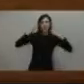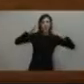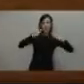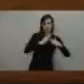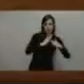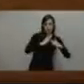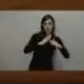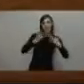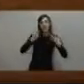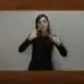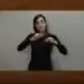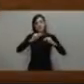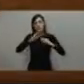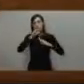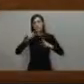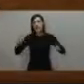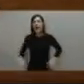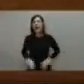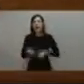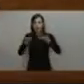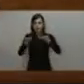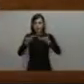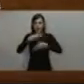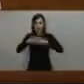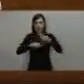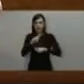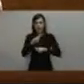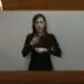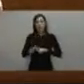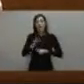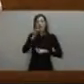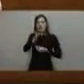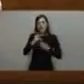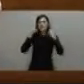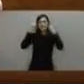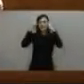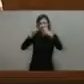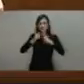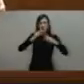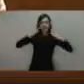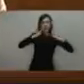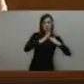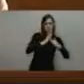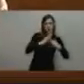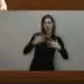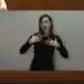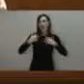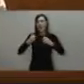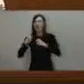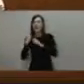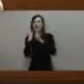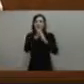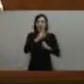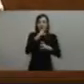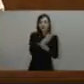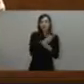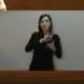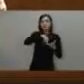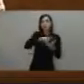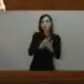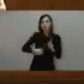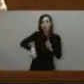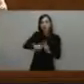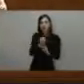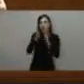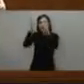con la acción y tratar de vencer parálisis con energía. Usted arroja una